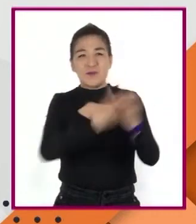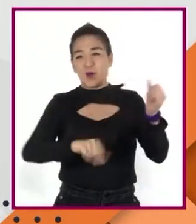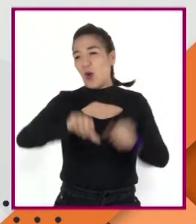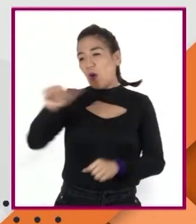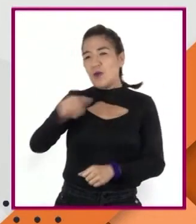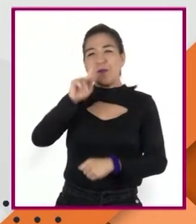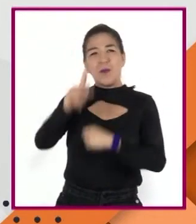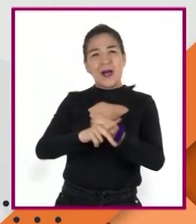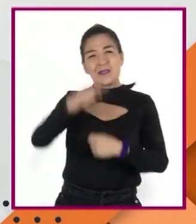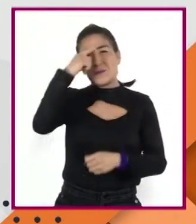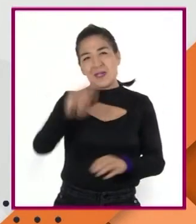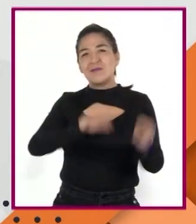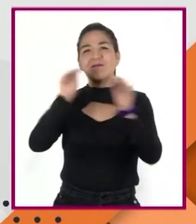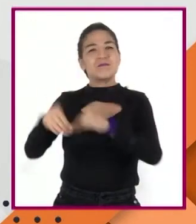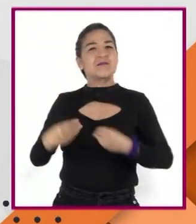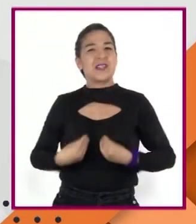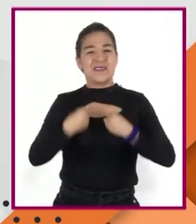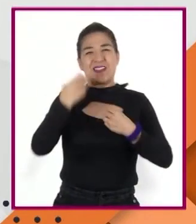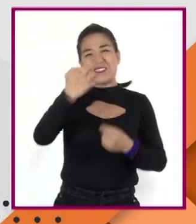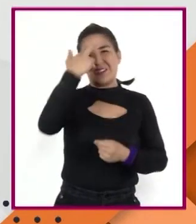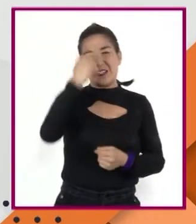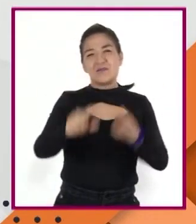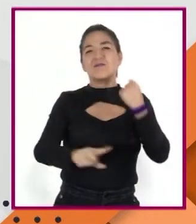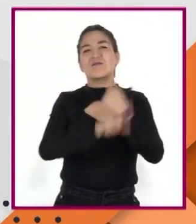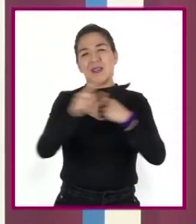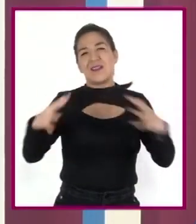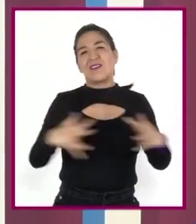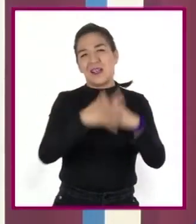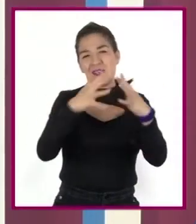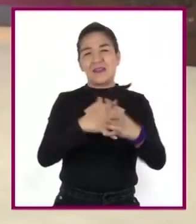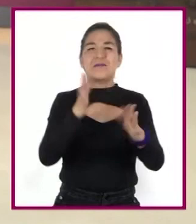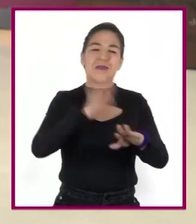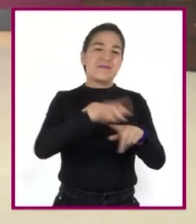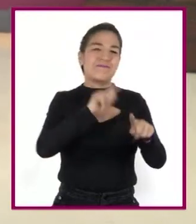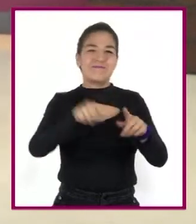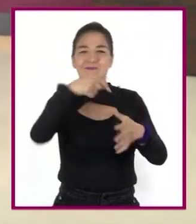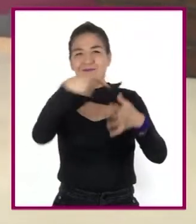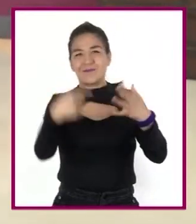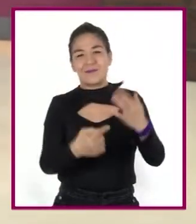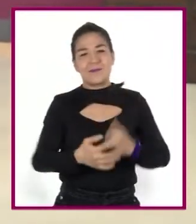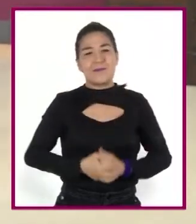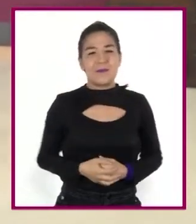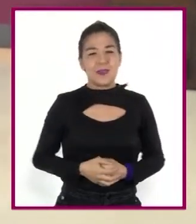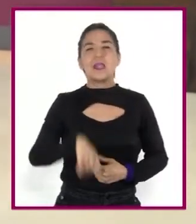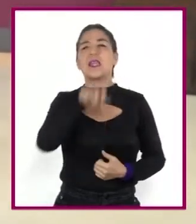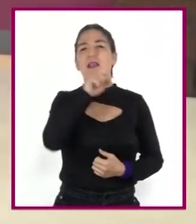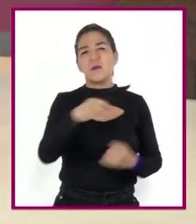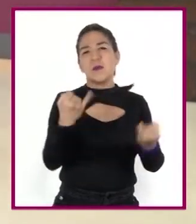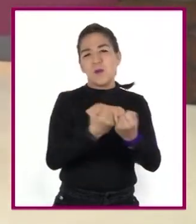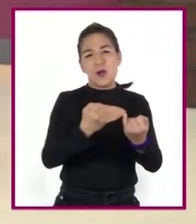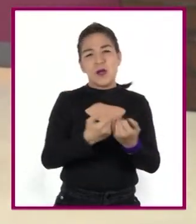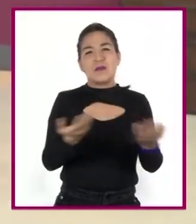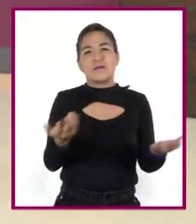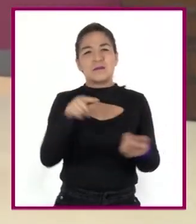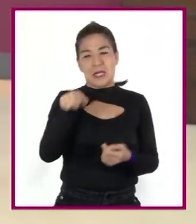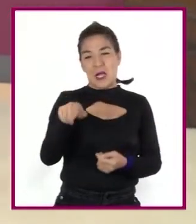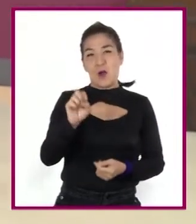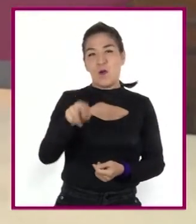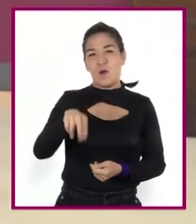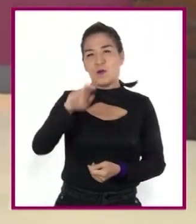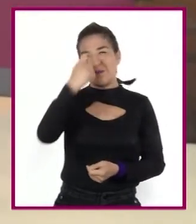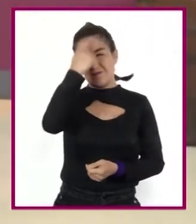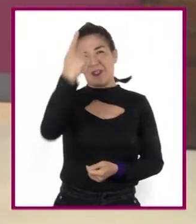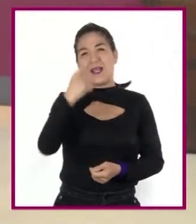mundo como consecuencia de la guerra y otros conflictos. También, por iniciativa de la ONU,